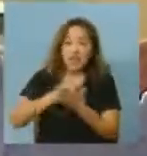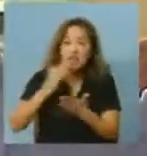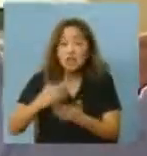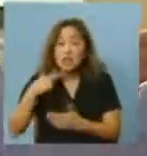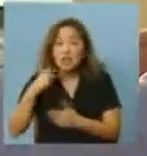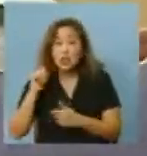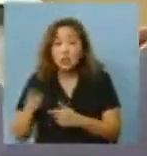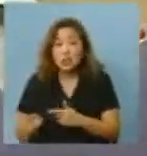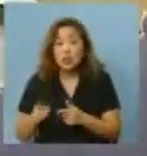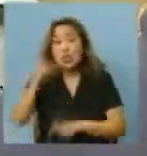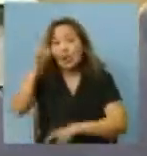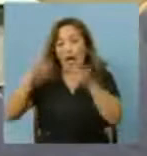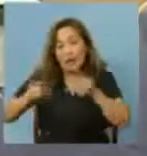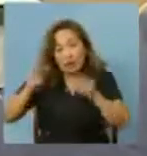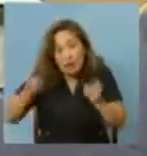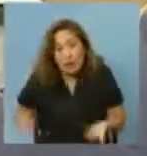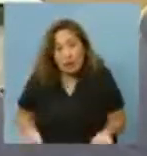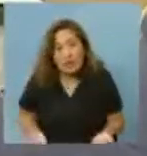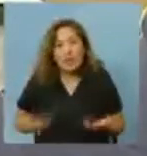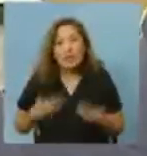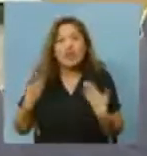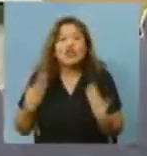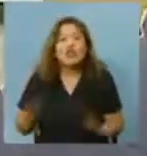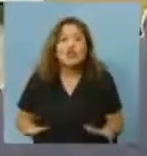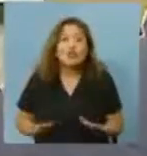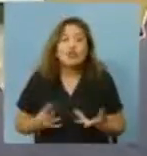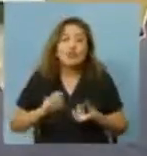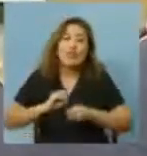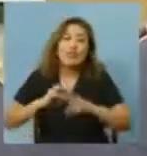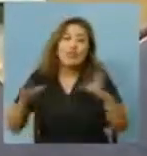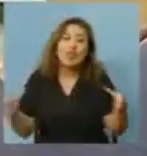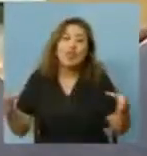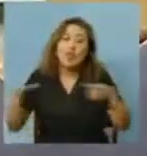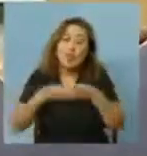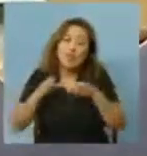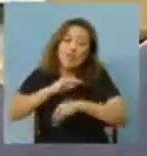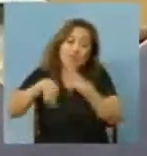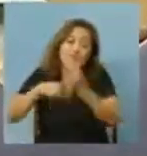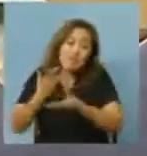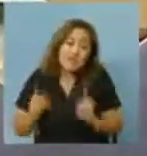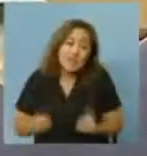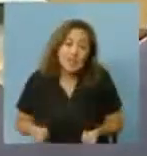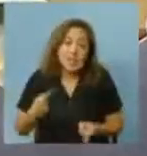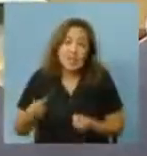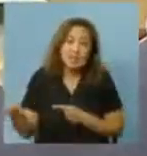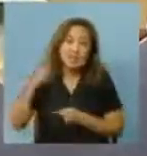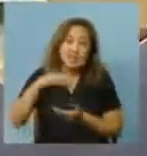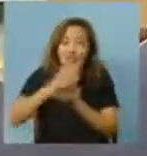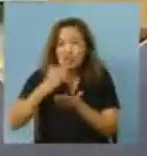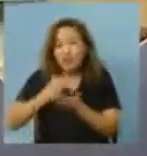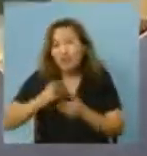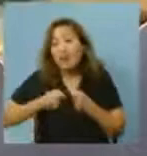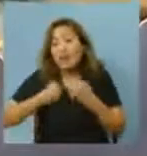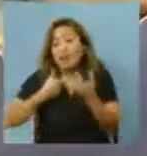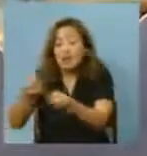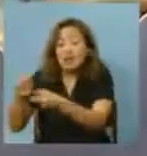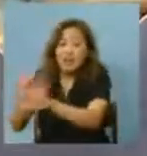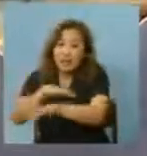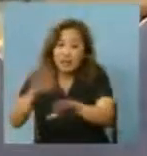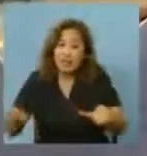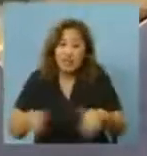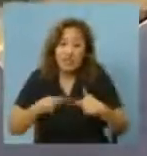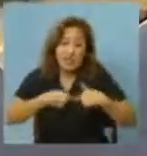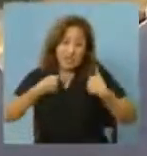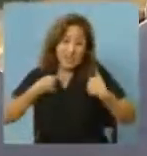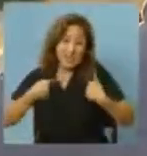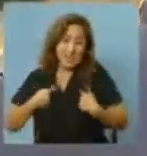sus hijos y para la demás gente. Entonces esto se hace más comunitario y se hace más familia también, aunque sea venir a cocinar para los demás, hace que ese